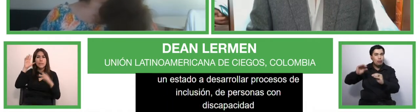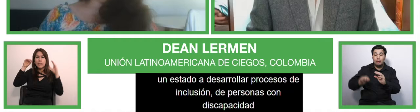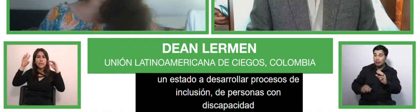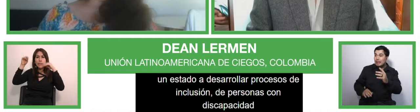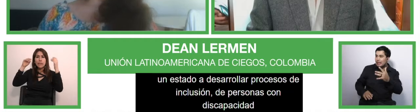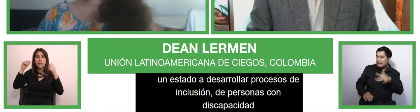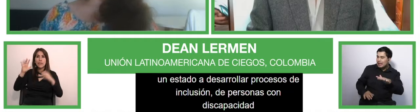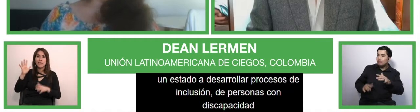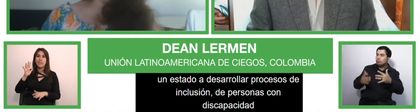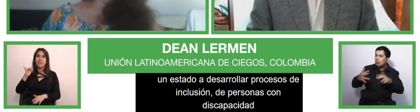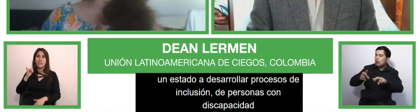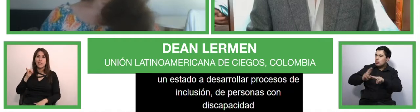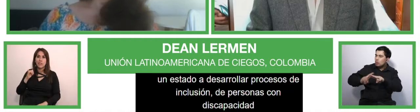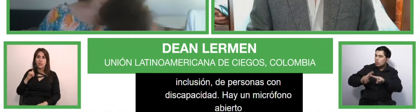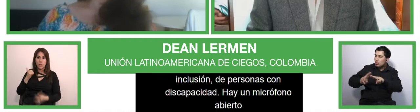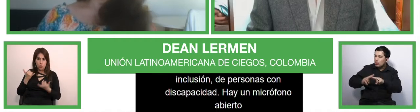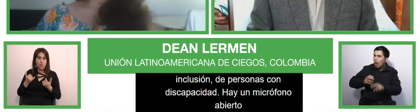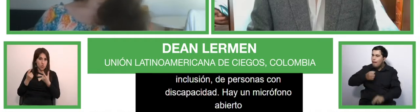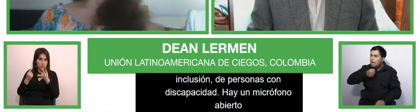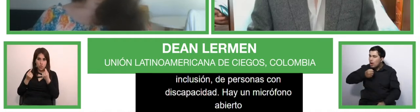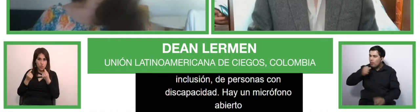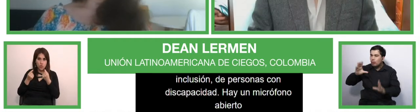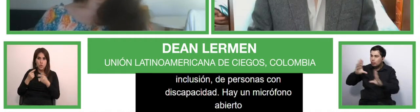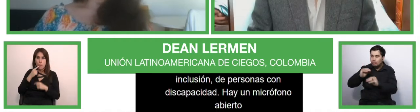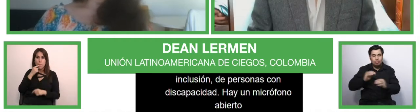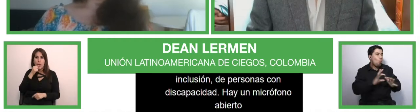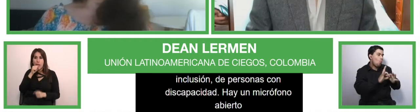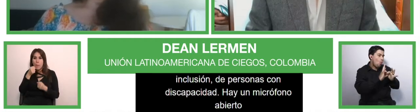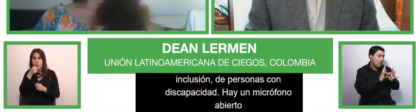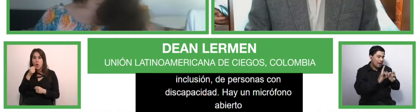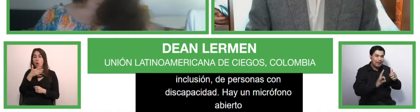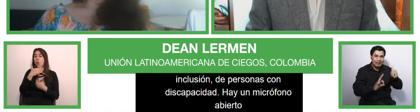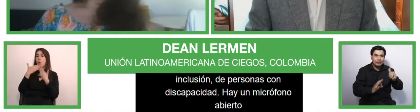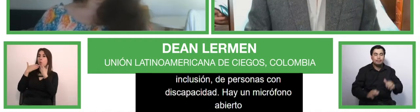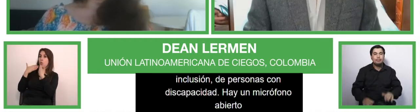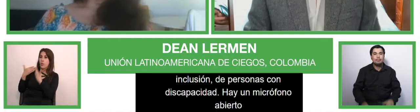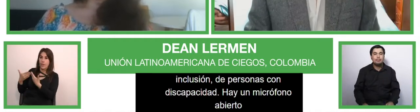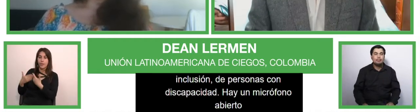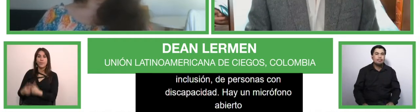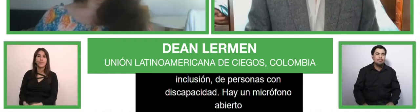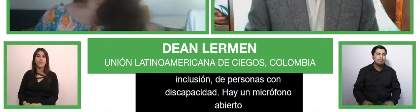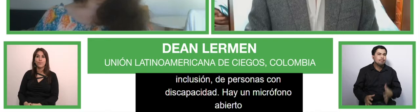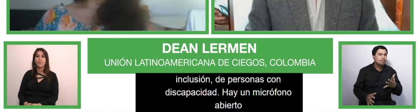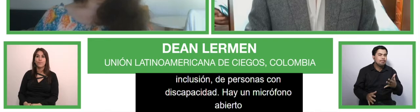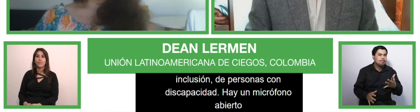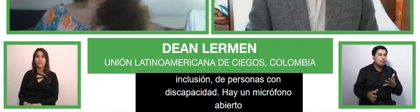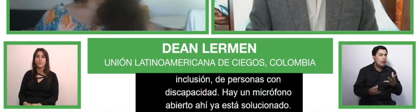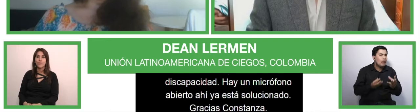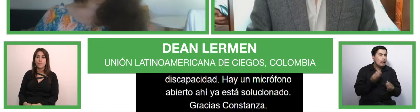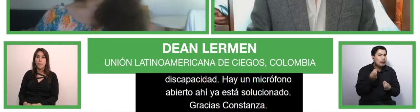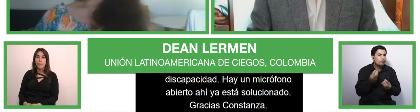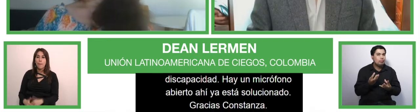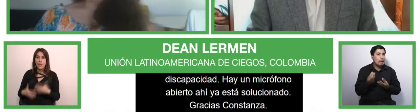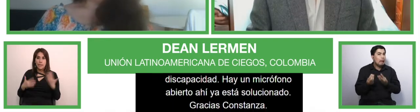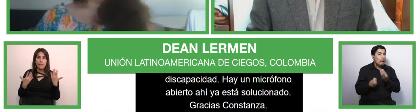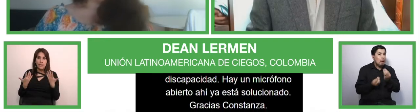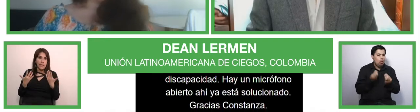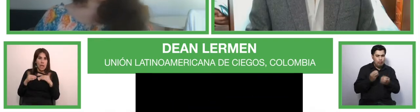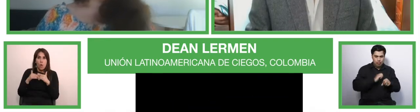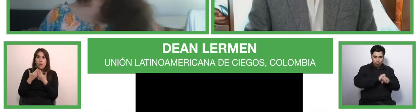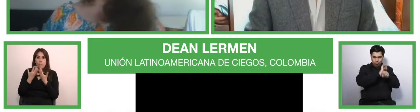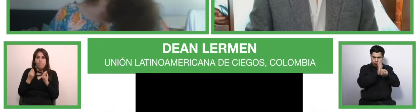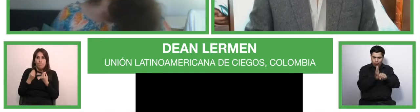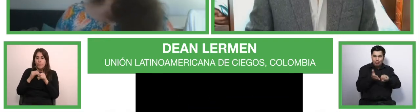está solucionado. Gracias, Constanza. Entonces, ¿qué nos pasa con la